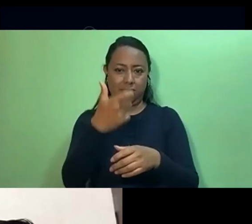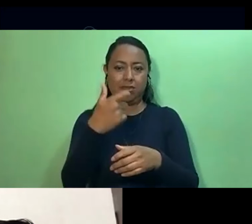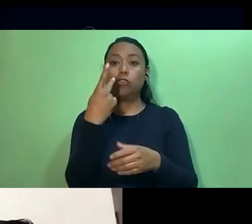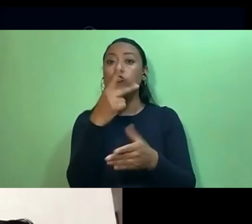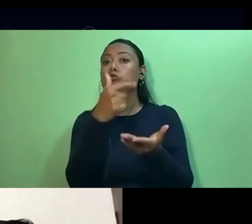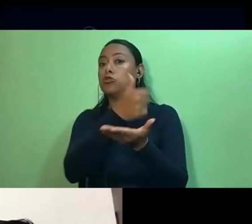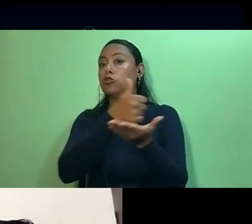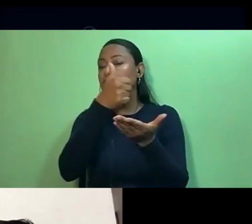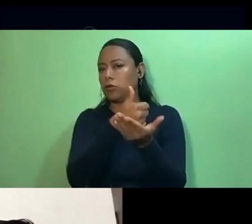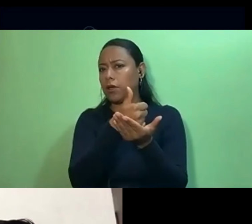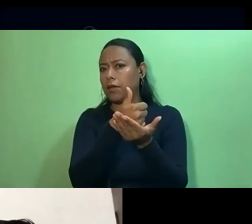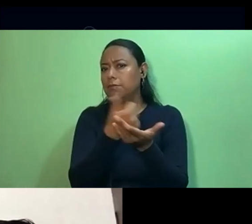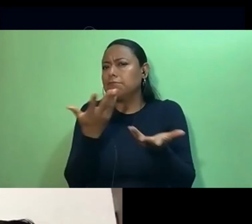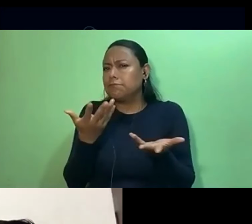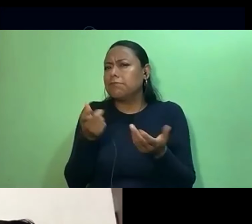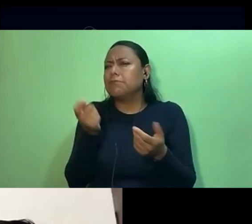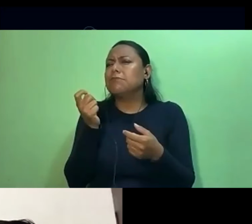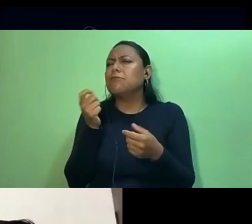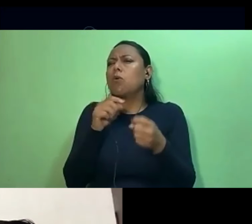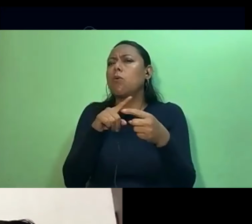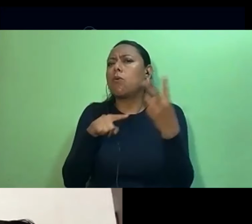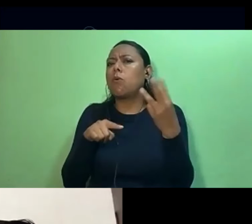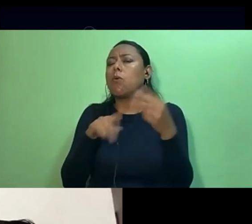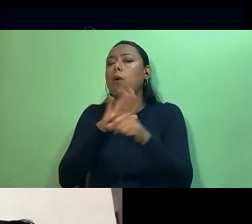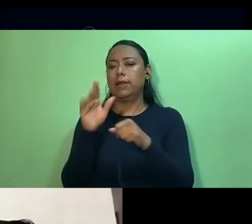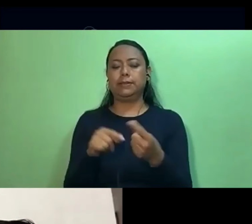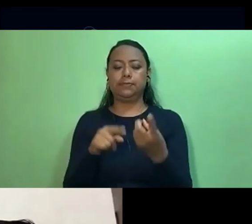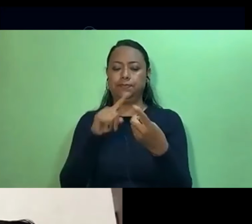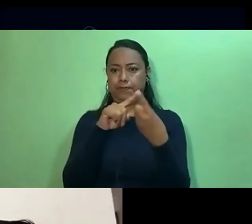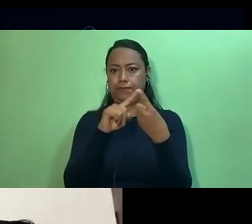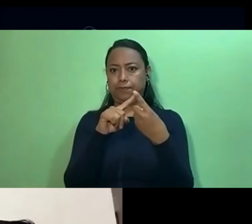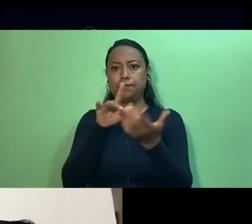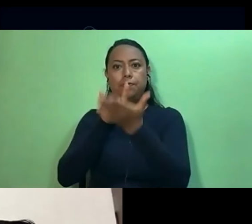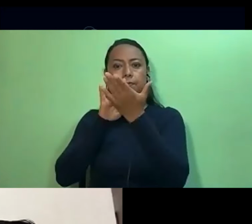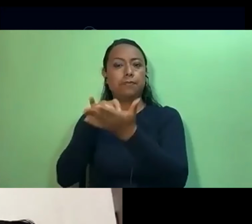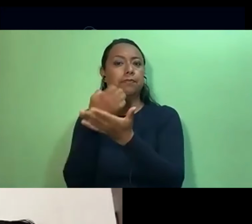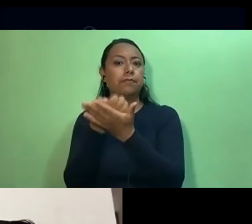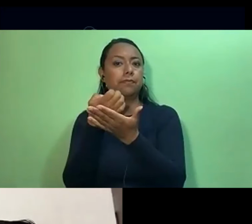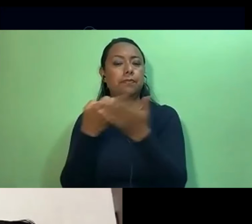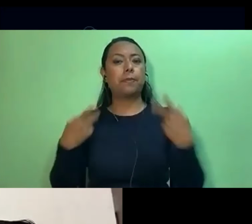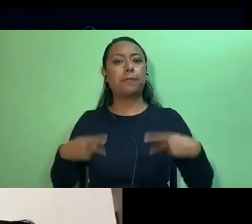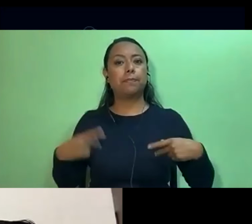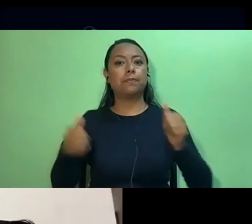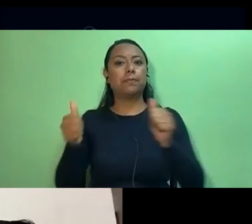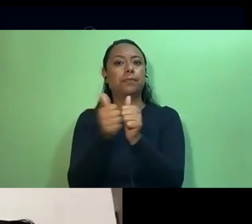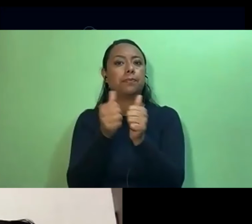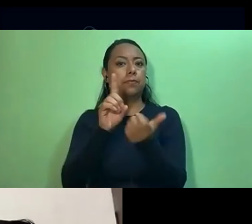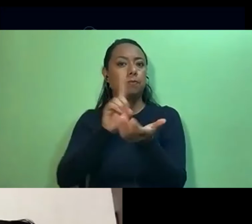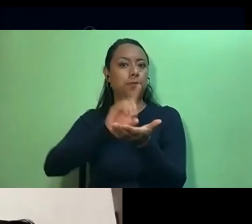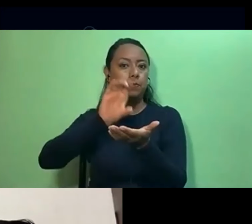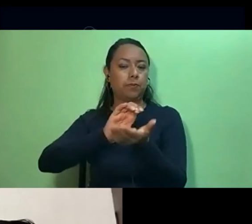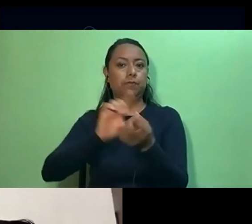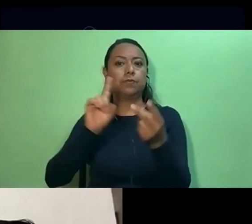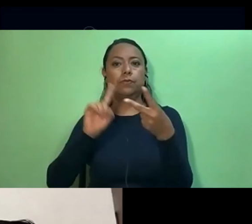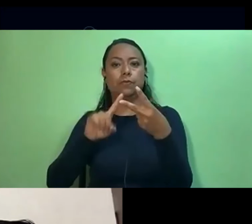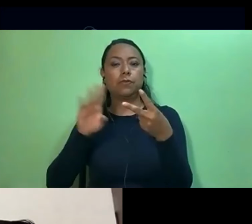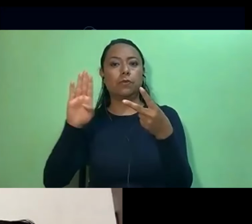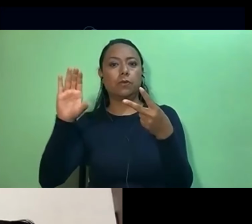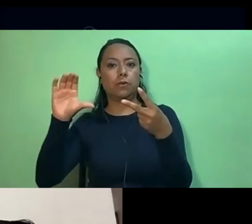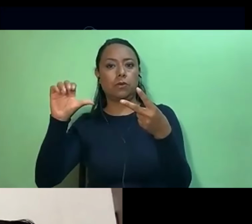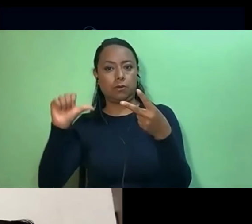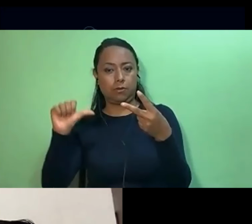refiero particularmente a 3: apoyos económicos a las personas con discapacidad, la beca, los apoyos para los